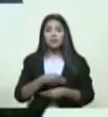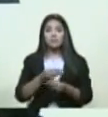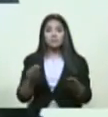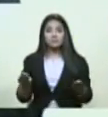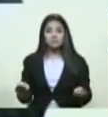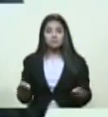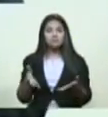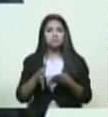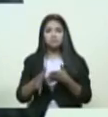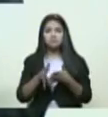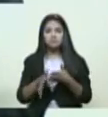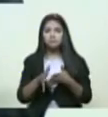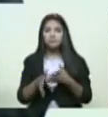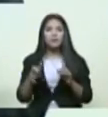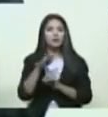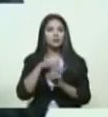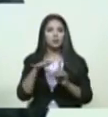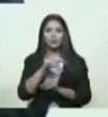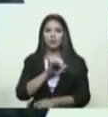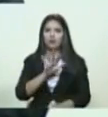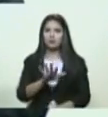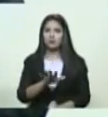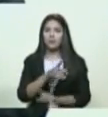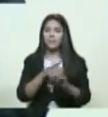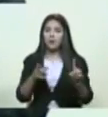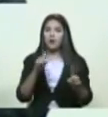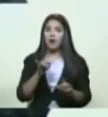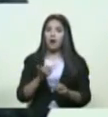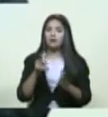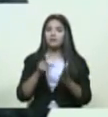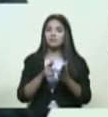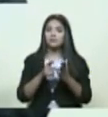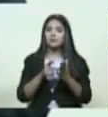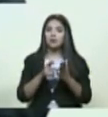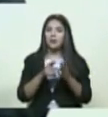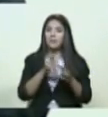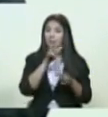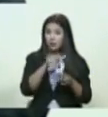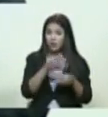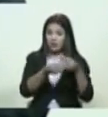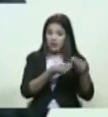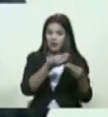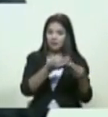que nos llevaron pues a esta situación. Así como hay autores materiales, hay autores intelectuales.